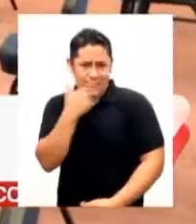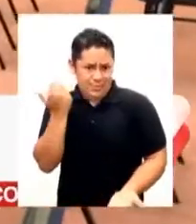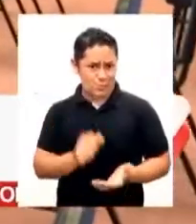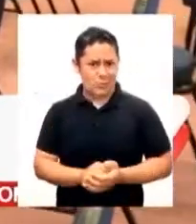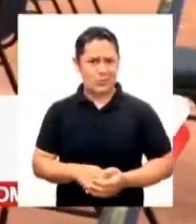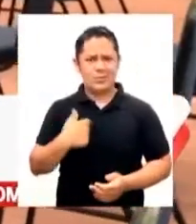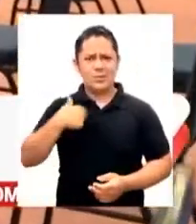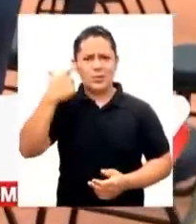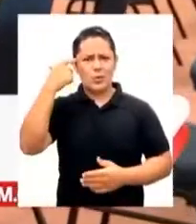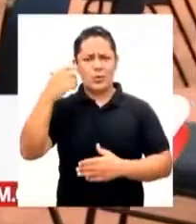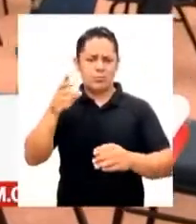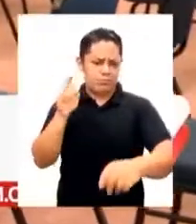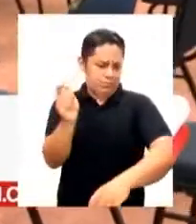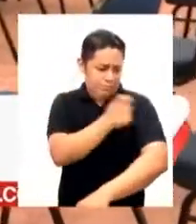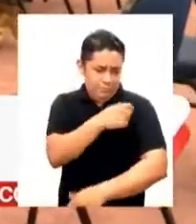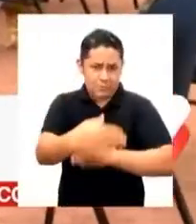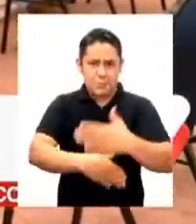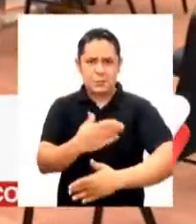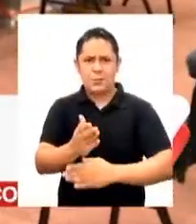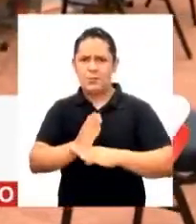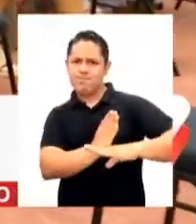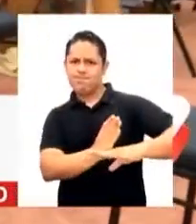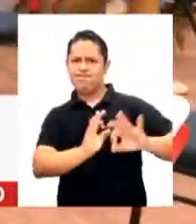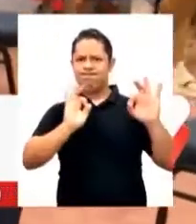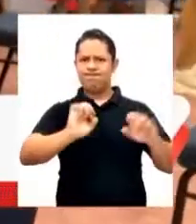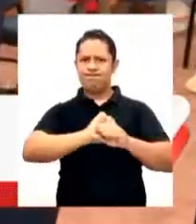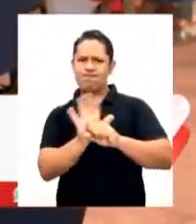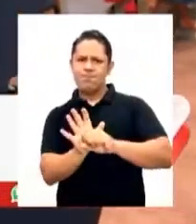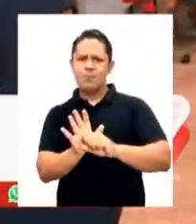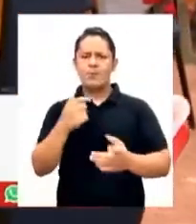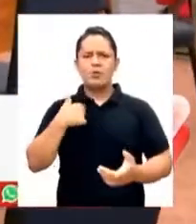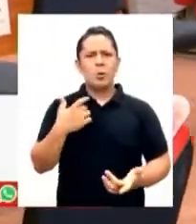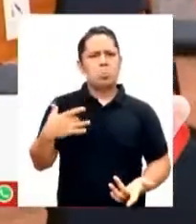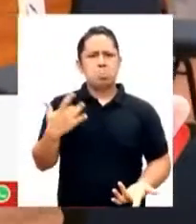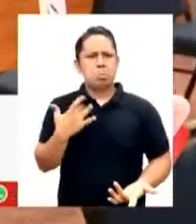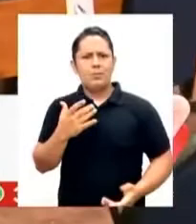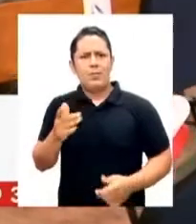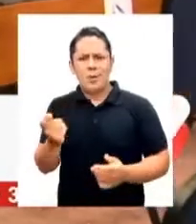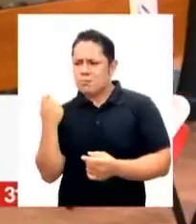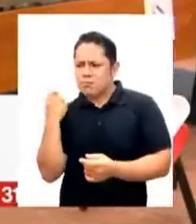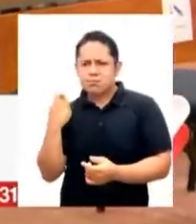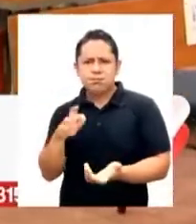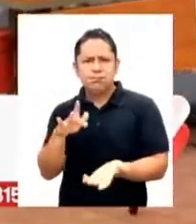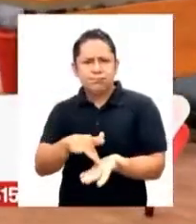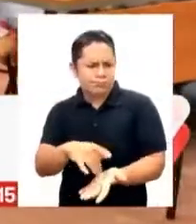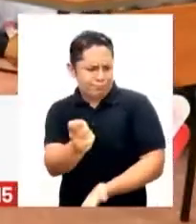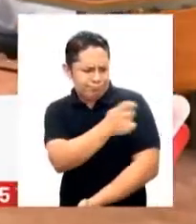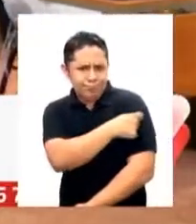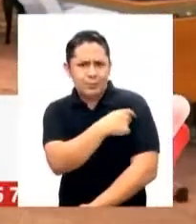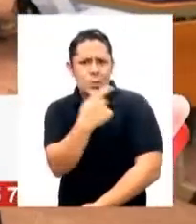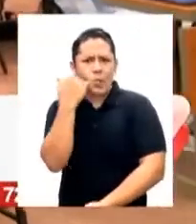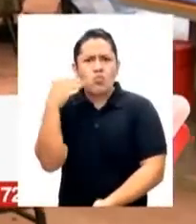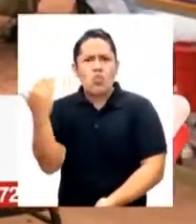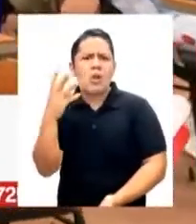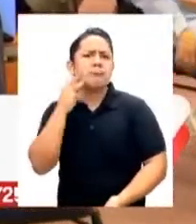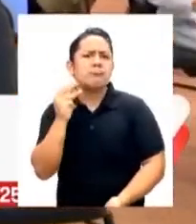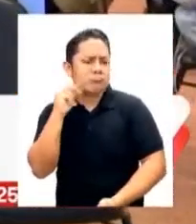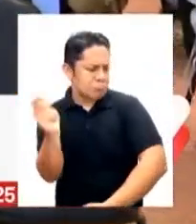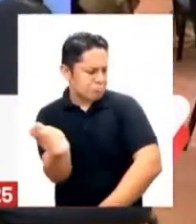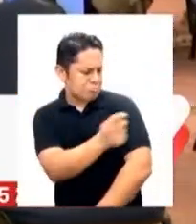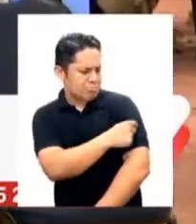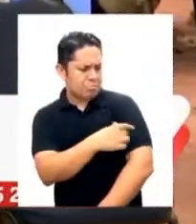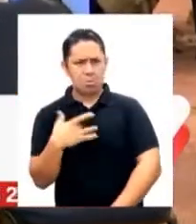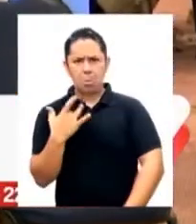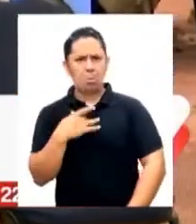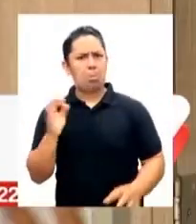yo me acabe de colocar la vacuna la verdad no sentí nada la enfermedad tenía buena mano ni siquiera a sentir la nada yo también era una de las que